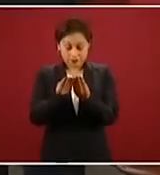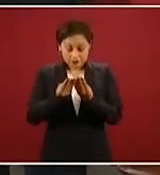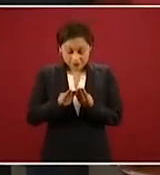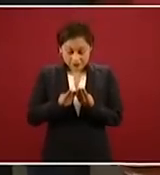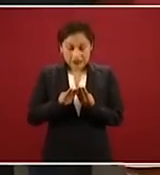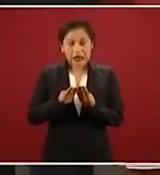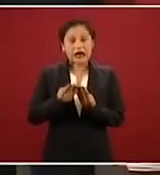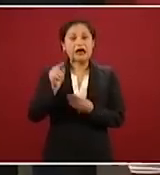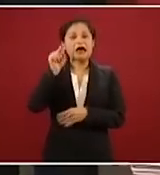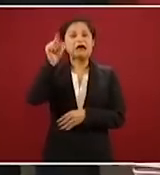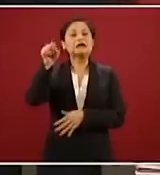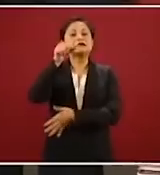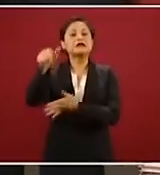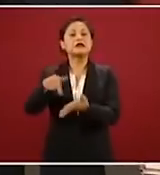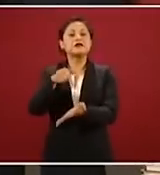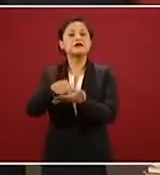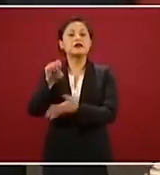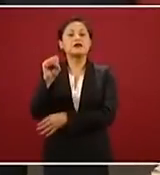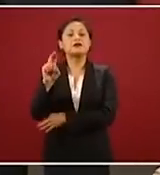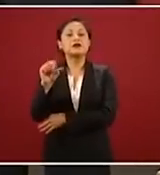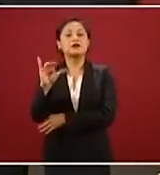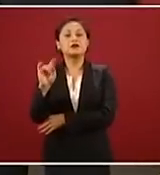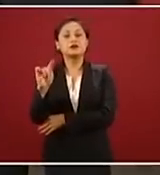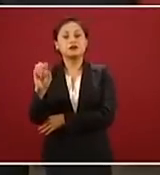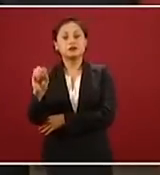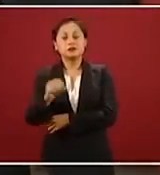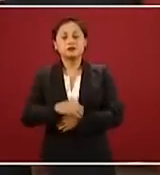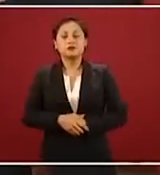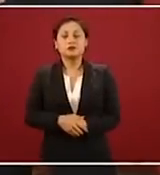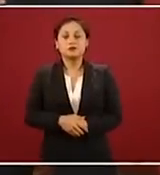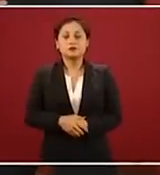Saucito. Una comunidad